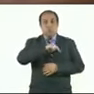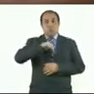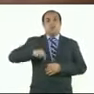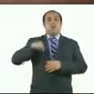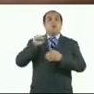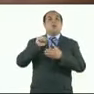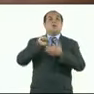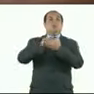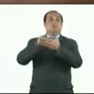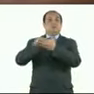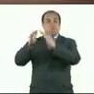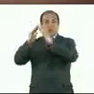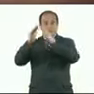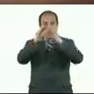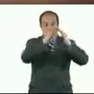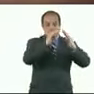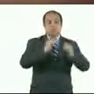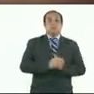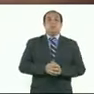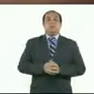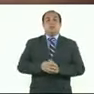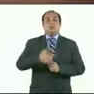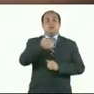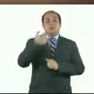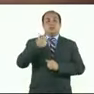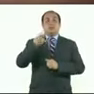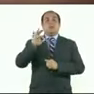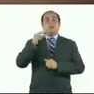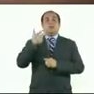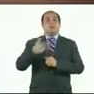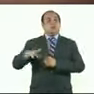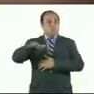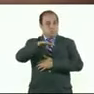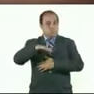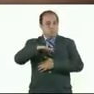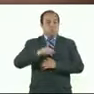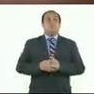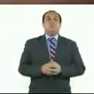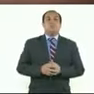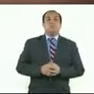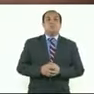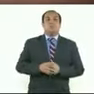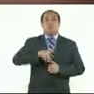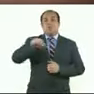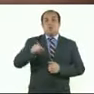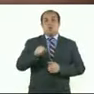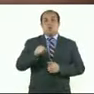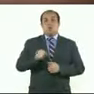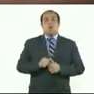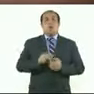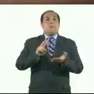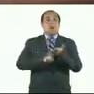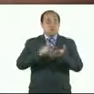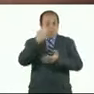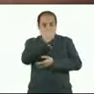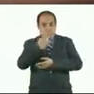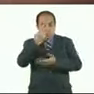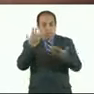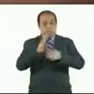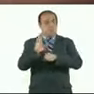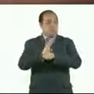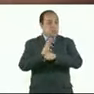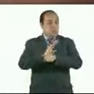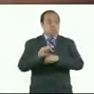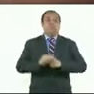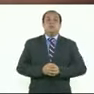casa en estas 748 zonas. Después del proceso de validación que se lleva a cabo en Bienestar,